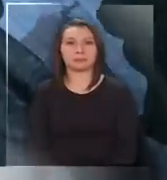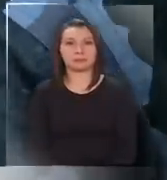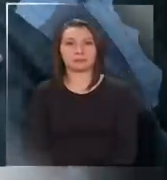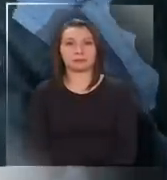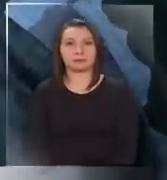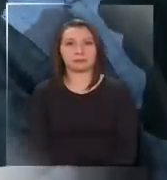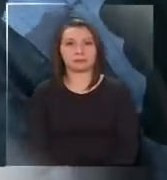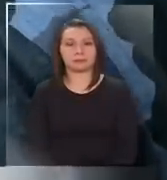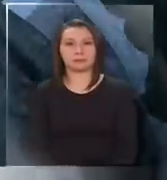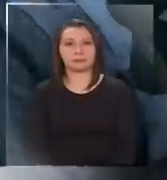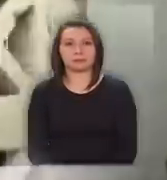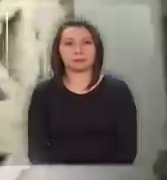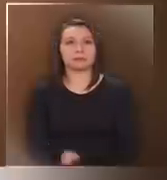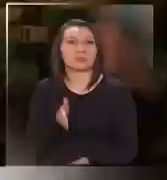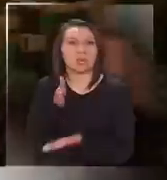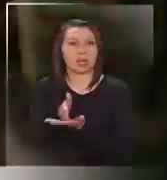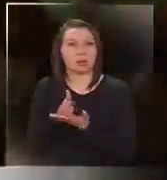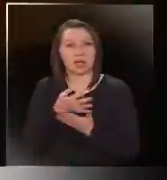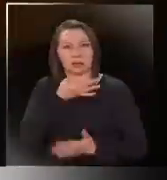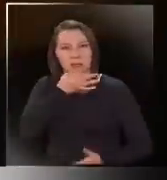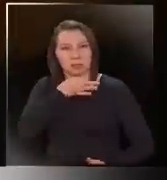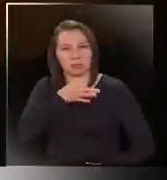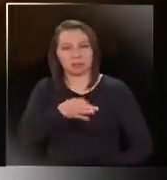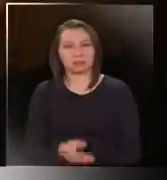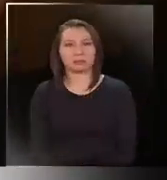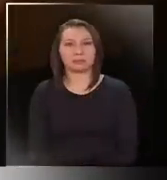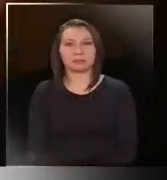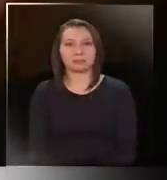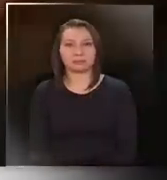mejor! ¡Escuela!